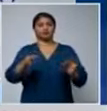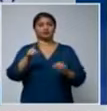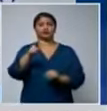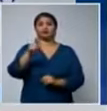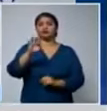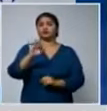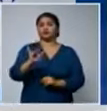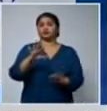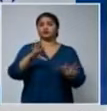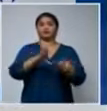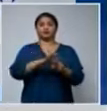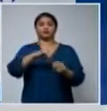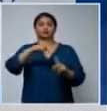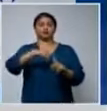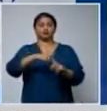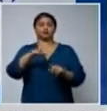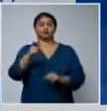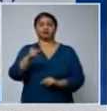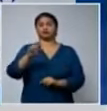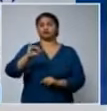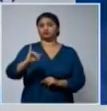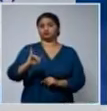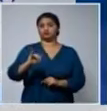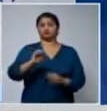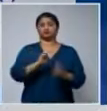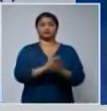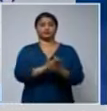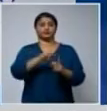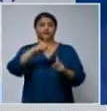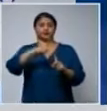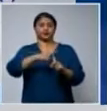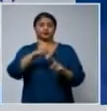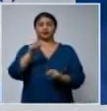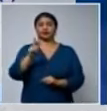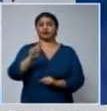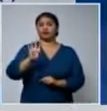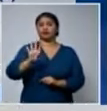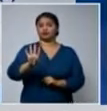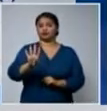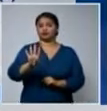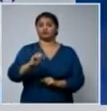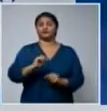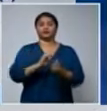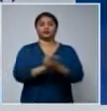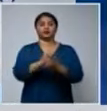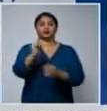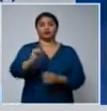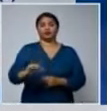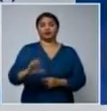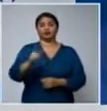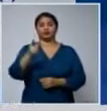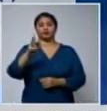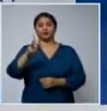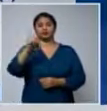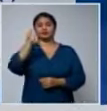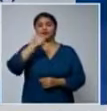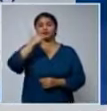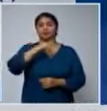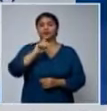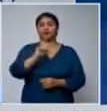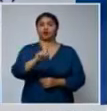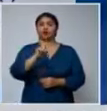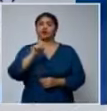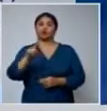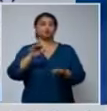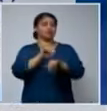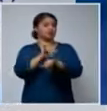Guantánamo 16, Matanzas 14, Mayabeque 13, Ciego de Ávila 11, igual que